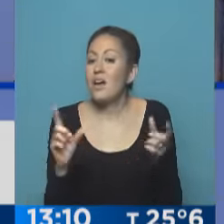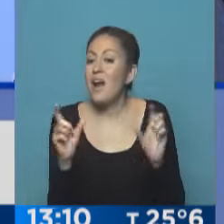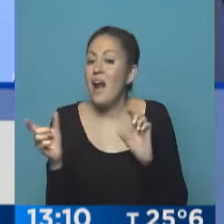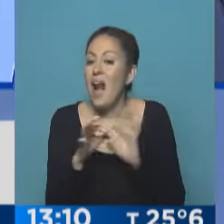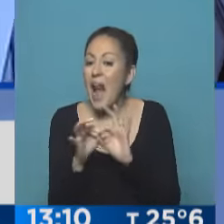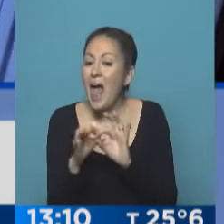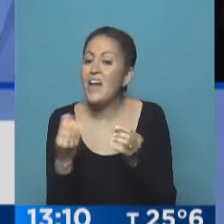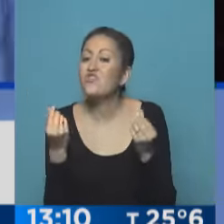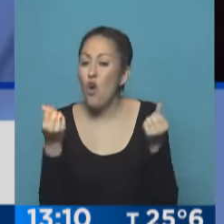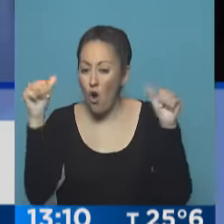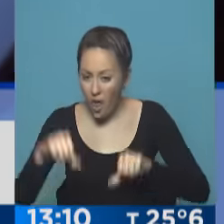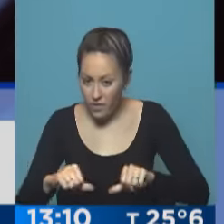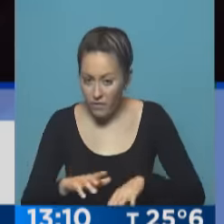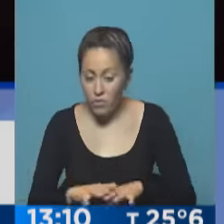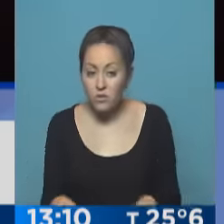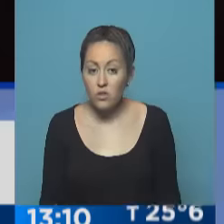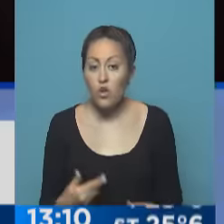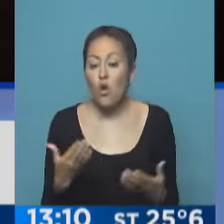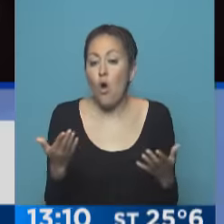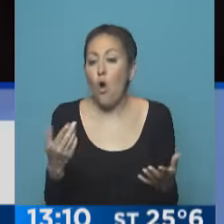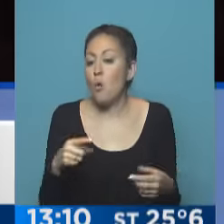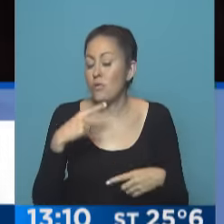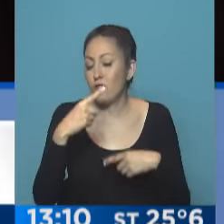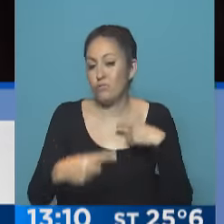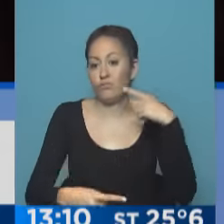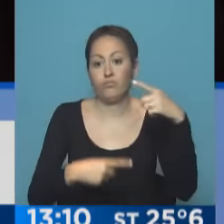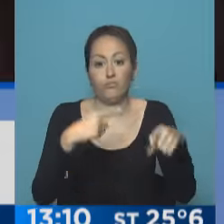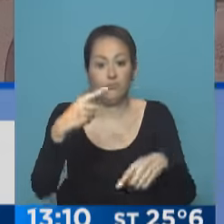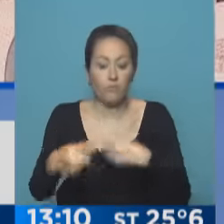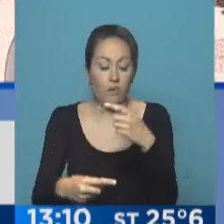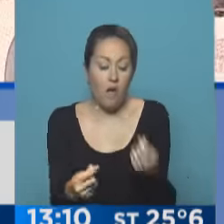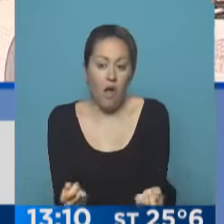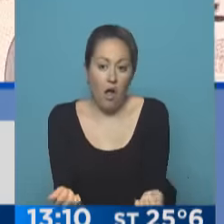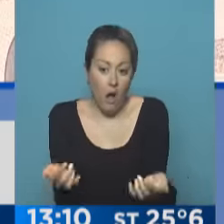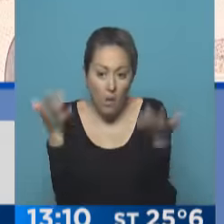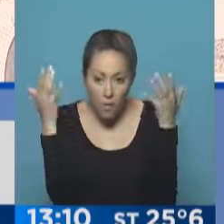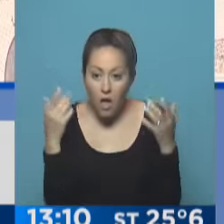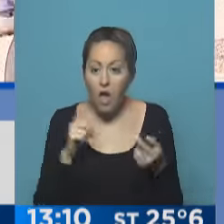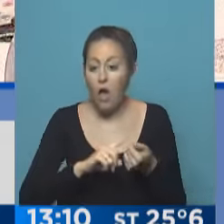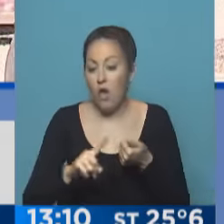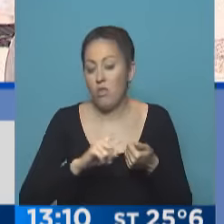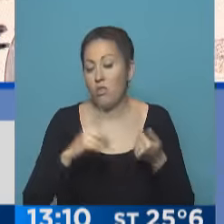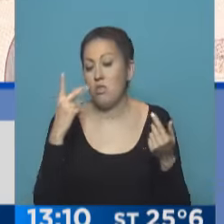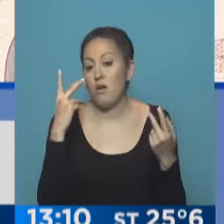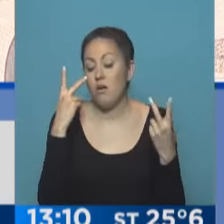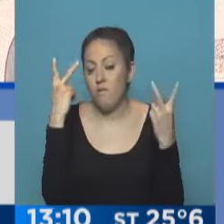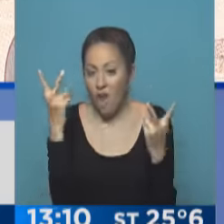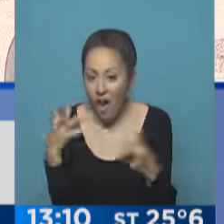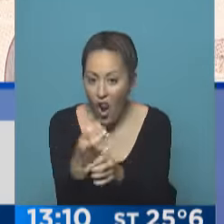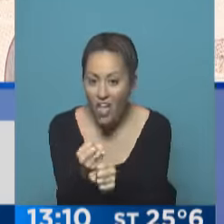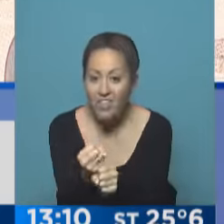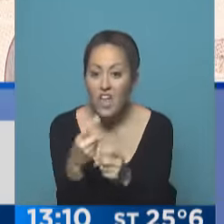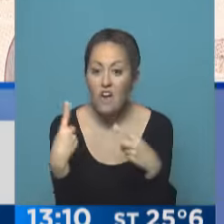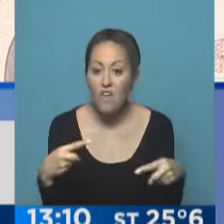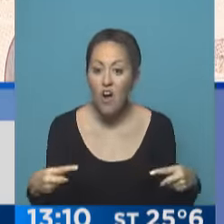los arrastra otra serie de aumentos combustible afecta al transporte y como tal todo toda